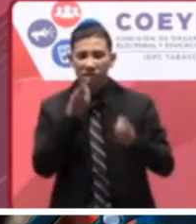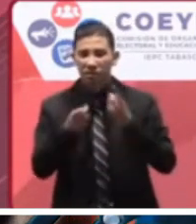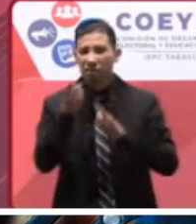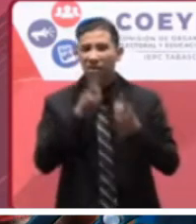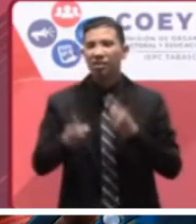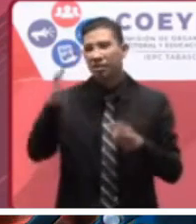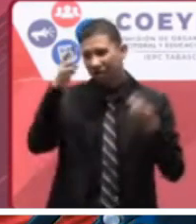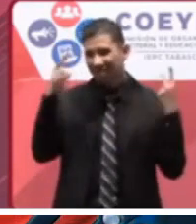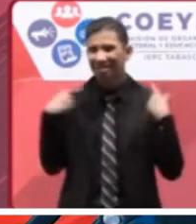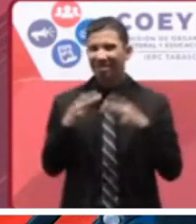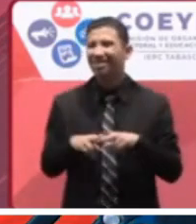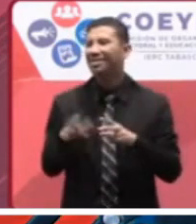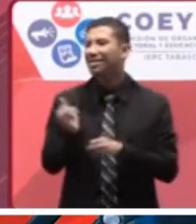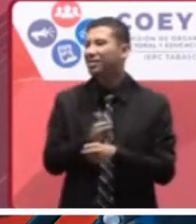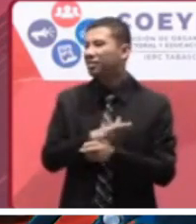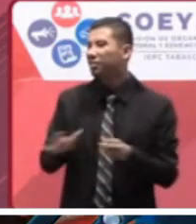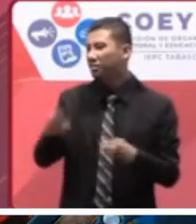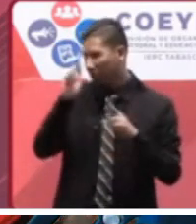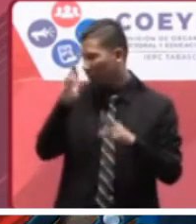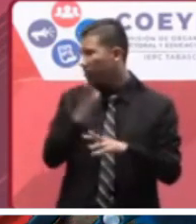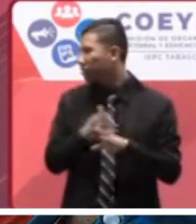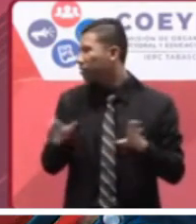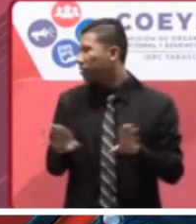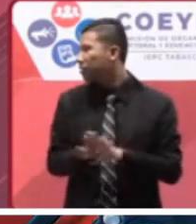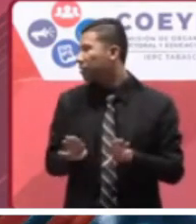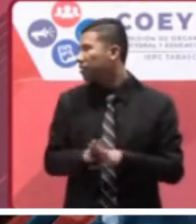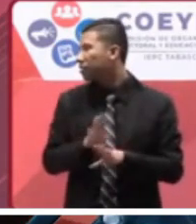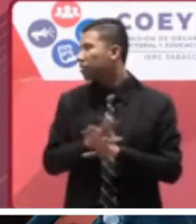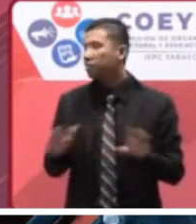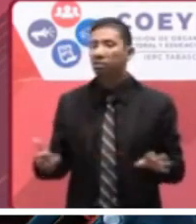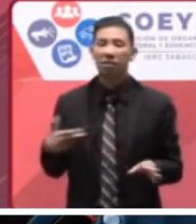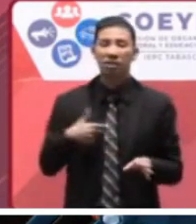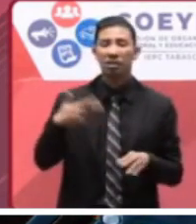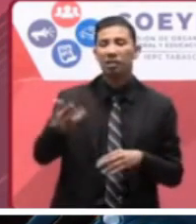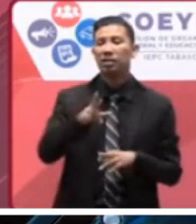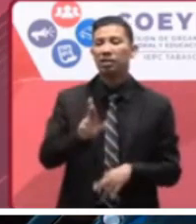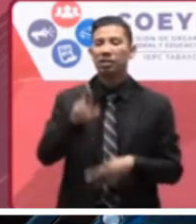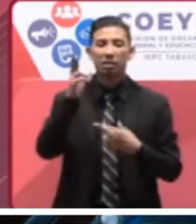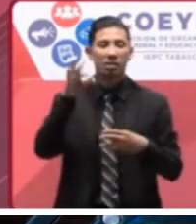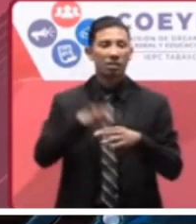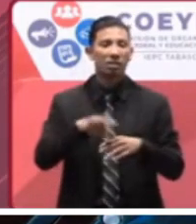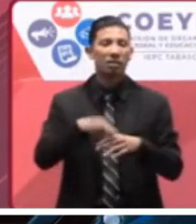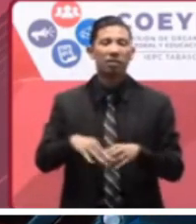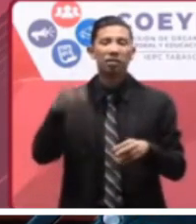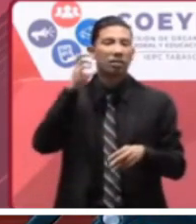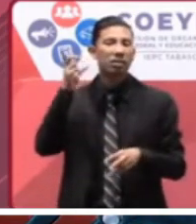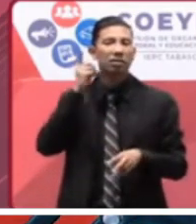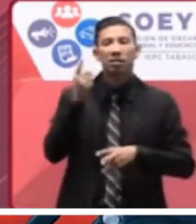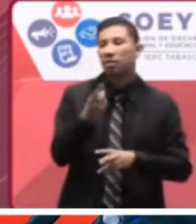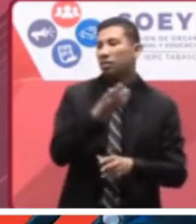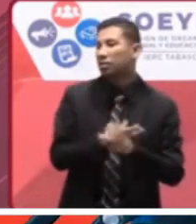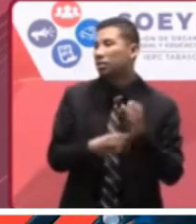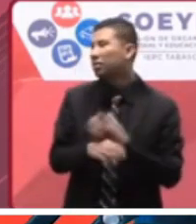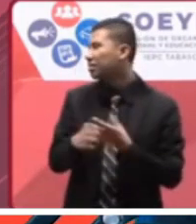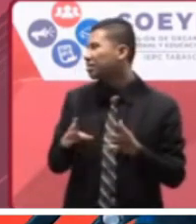es informada, cuando es respetuosa. Así que celebro esto. Dicho eso, no cuestioné la reforma. No lo hice ni en la Cámara de Diputados. Puse sobre la mesa una serie de